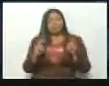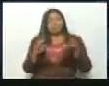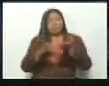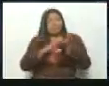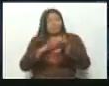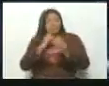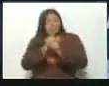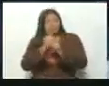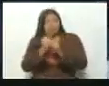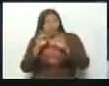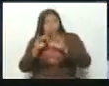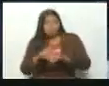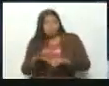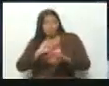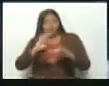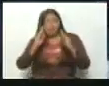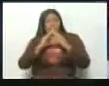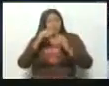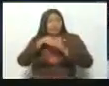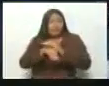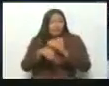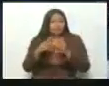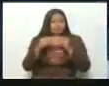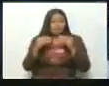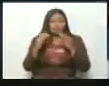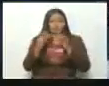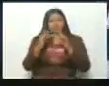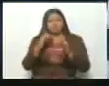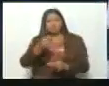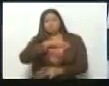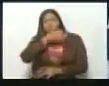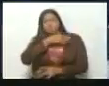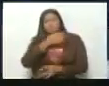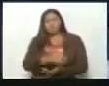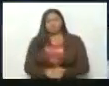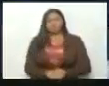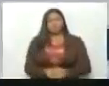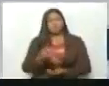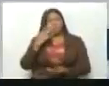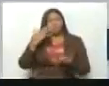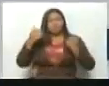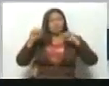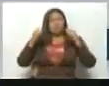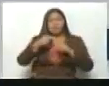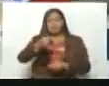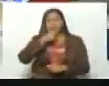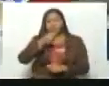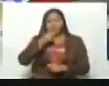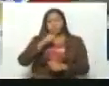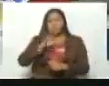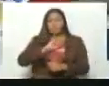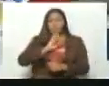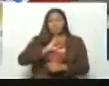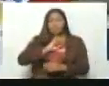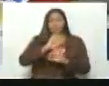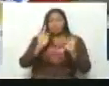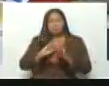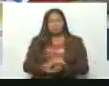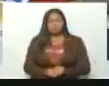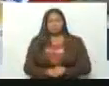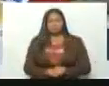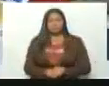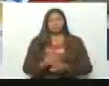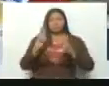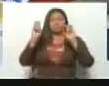que implica, por supuesto, todo lo que tiene que ver con las redes sociales. En cuanto al ejercicio del periodismo, tomar en cuenta lo que son